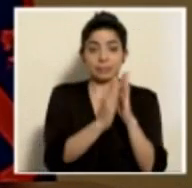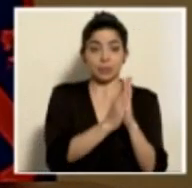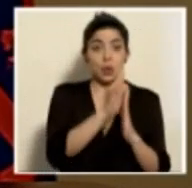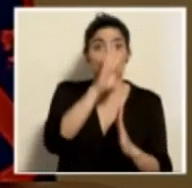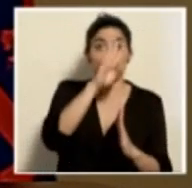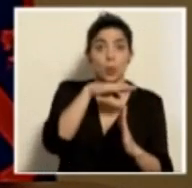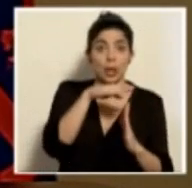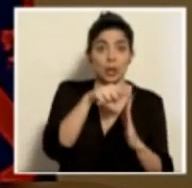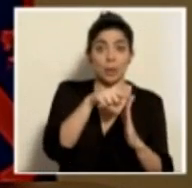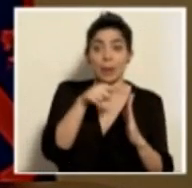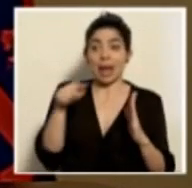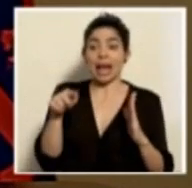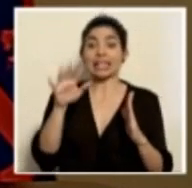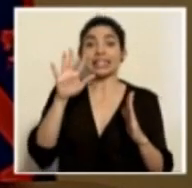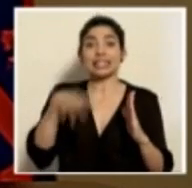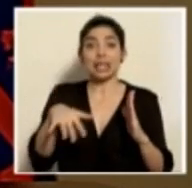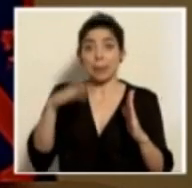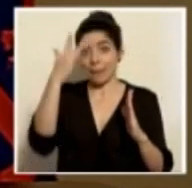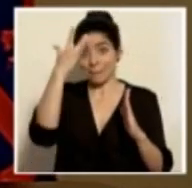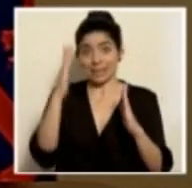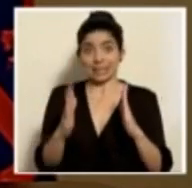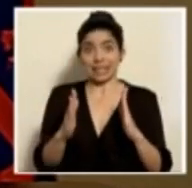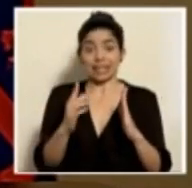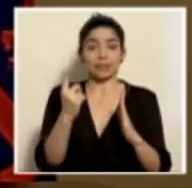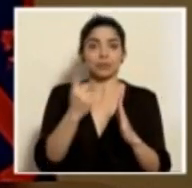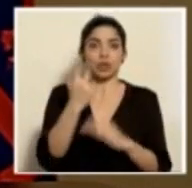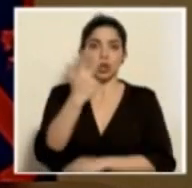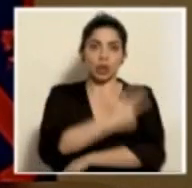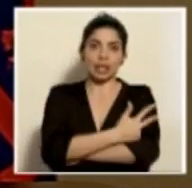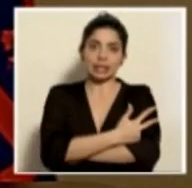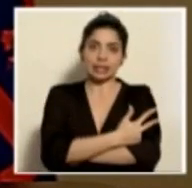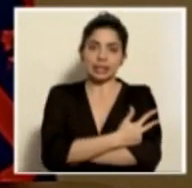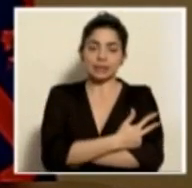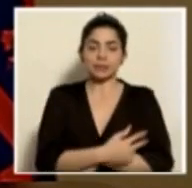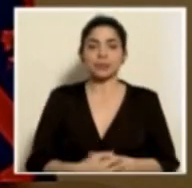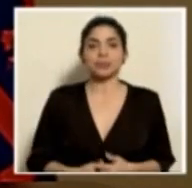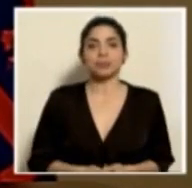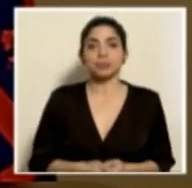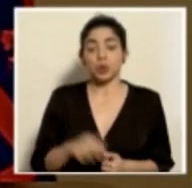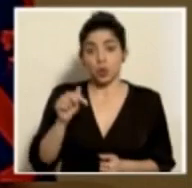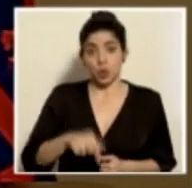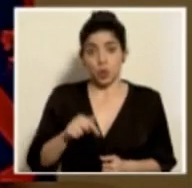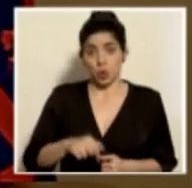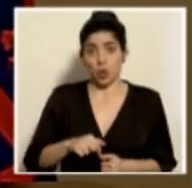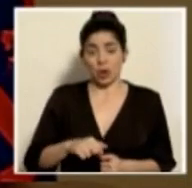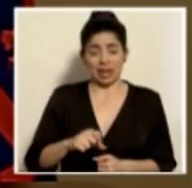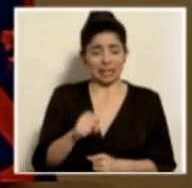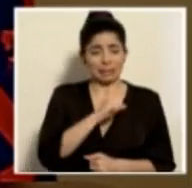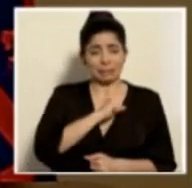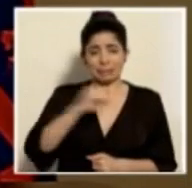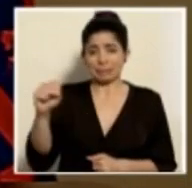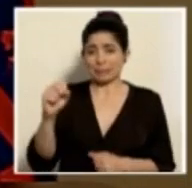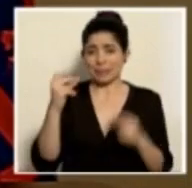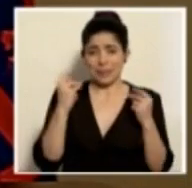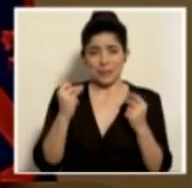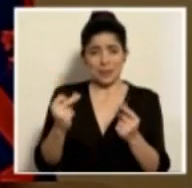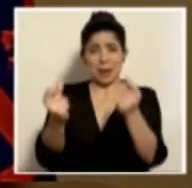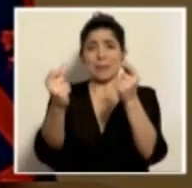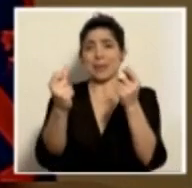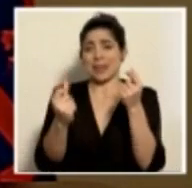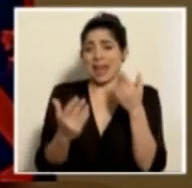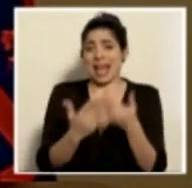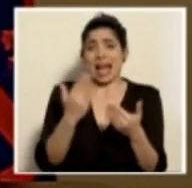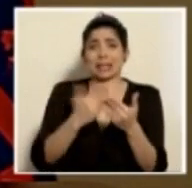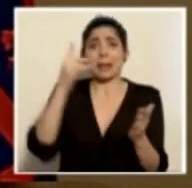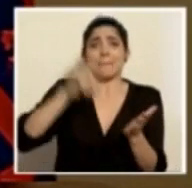a 5,000 pacientes, solo duramos 3 días. Y hoy, al ritmo que vamos, estamos casi que